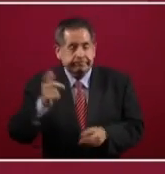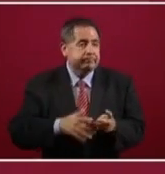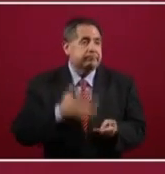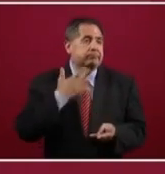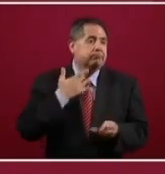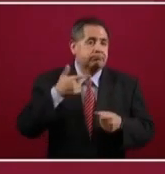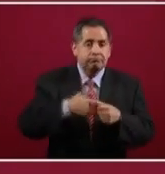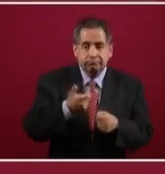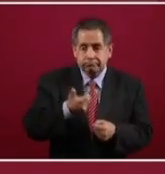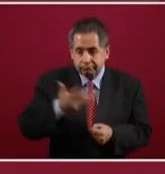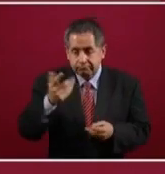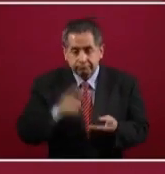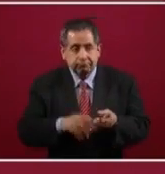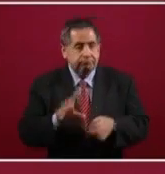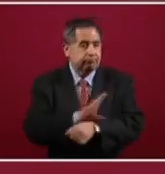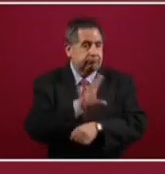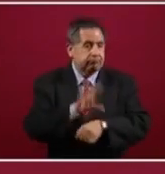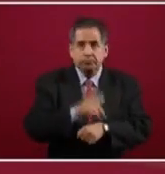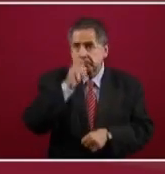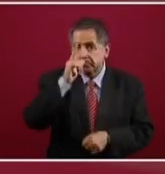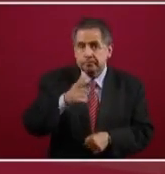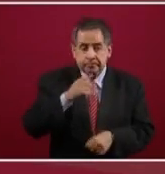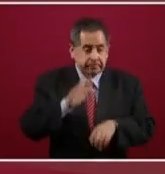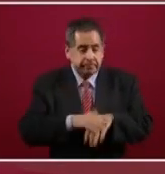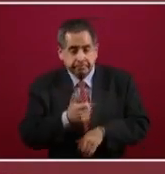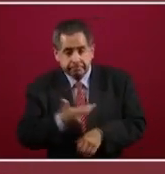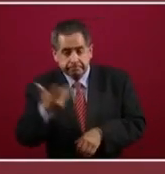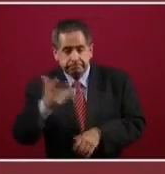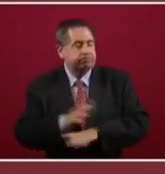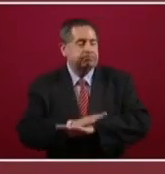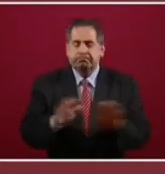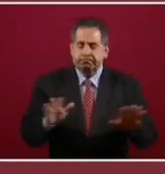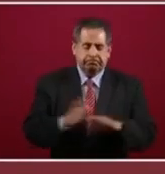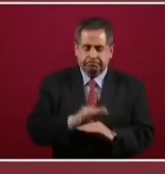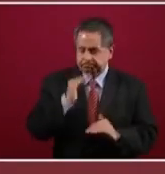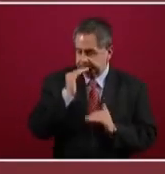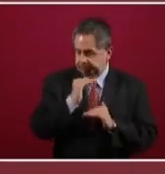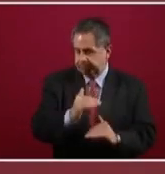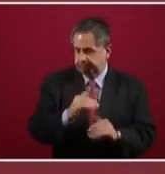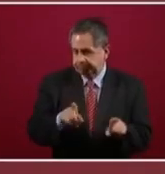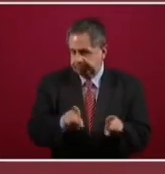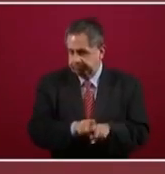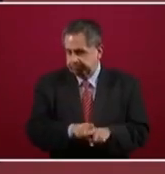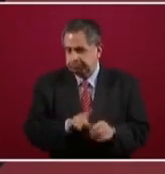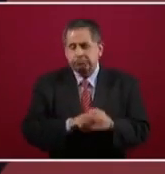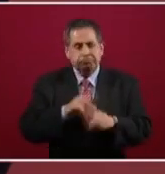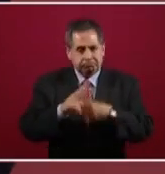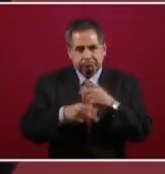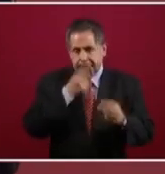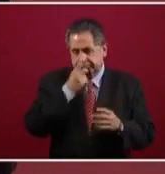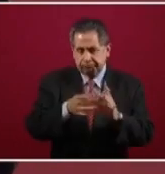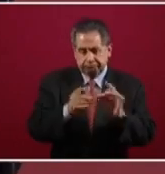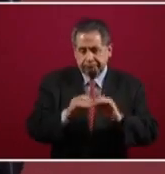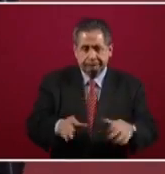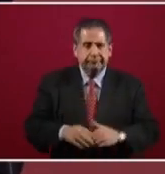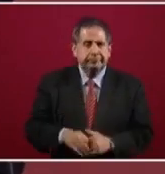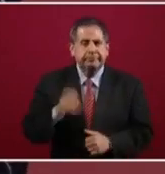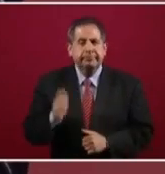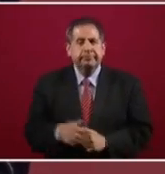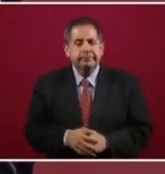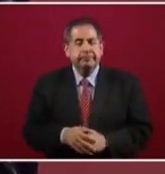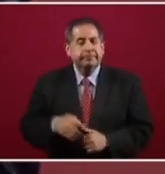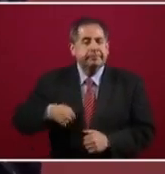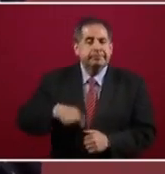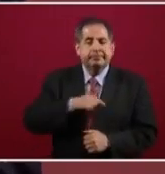gas, energía eléctrica en términos reales. Eso se los puedo adelantar. Es más, ya les